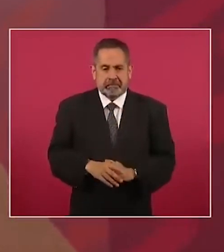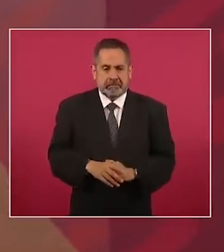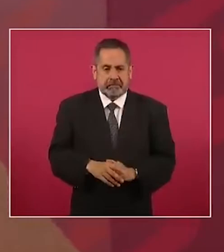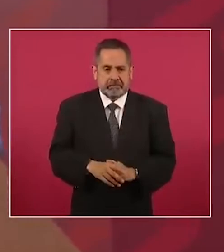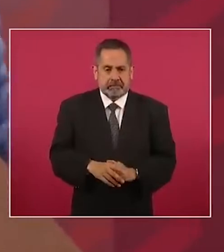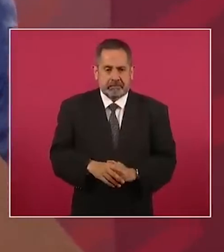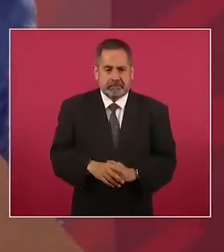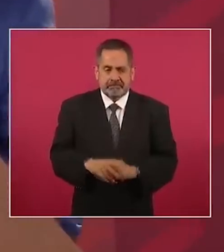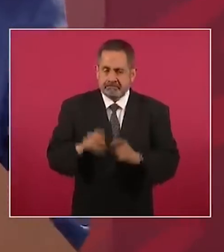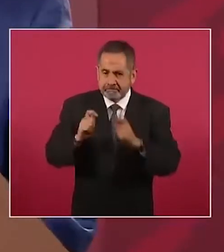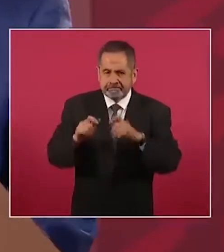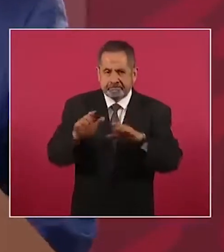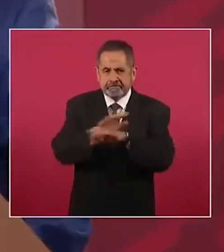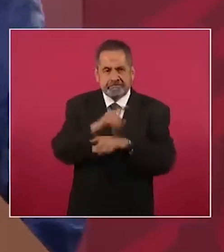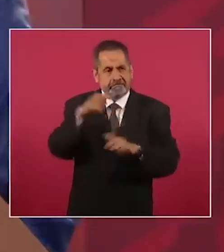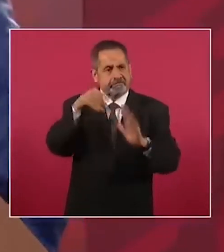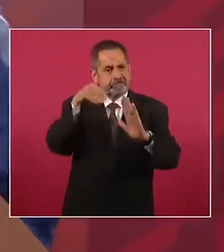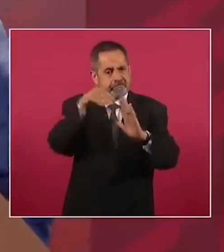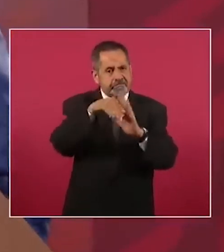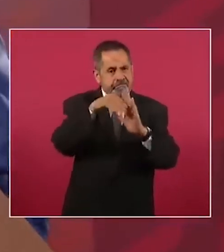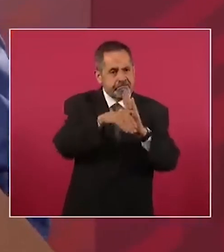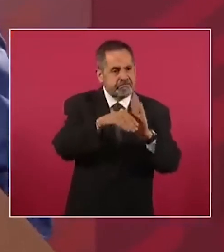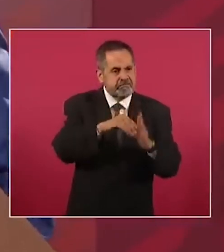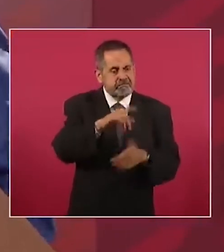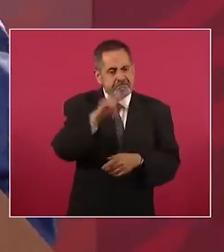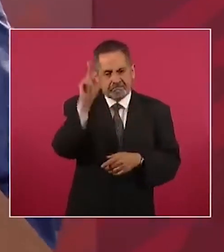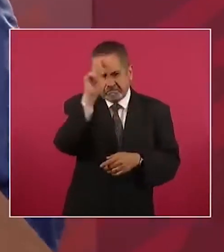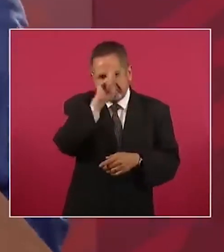es un proceso de degradación progresivo